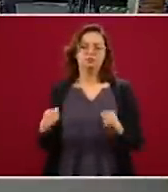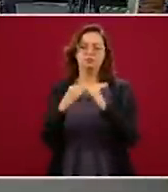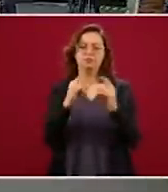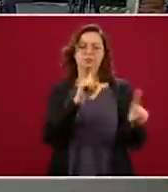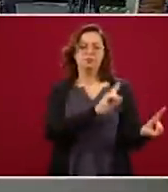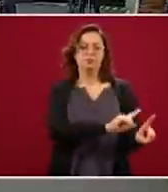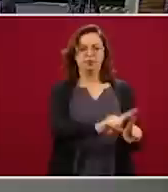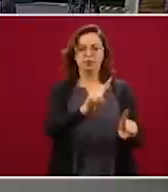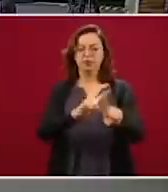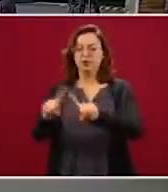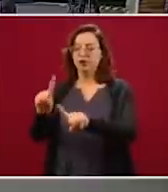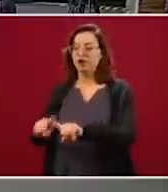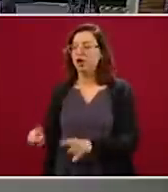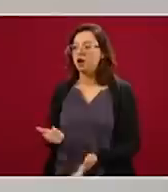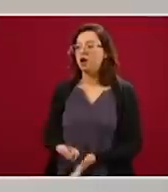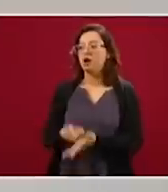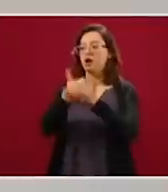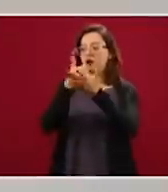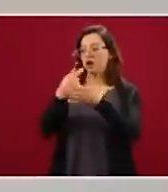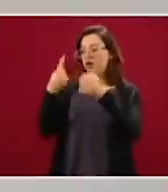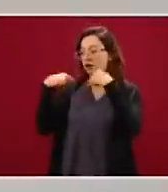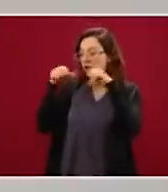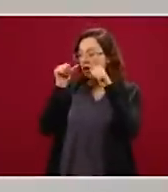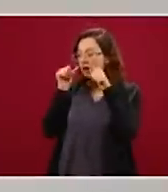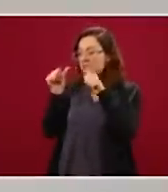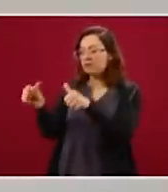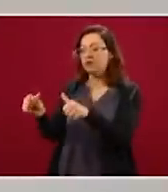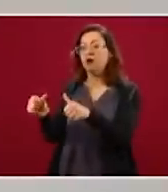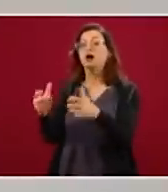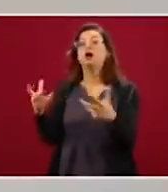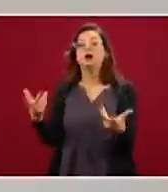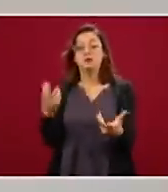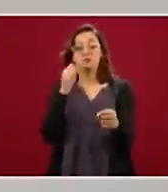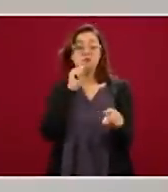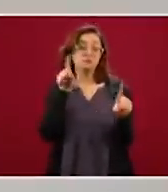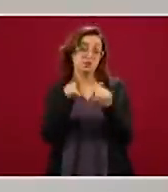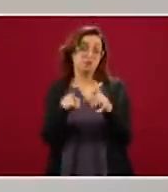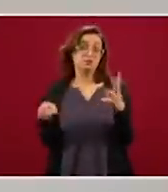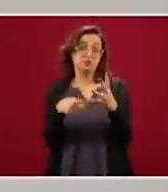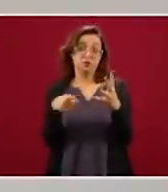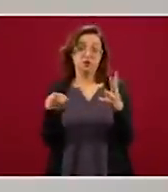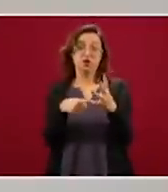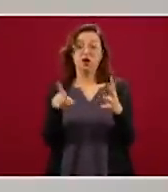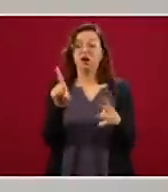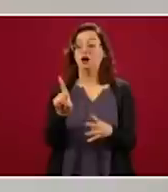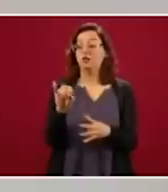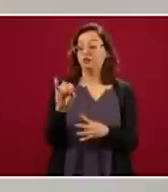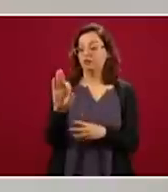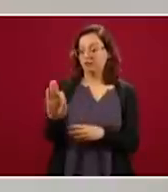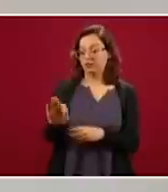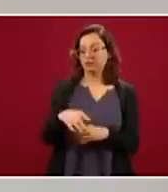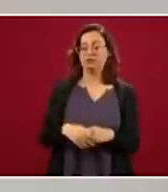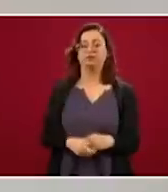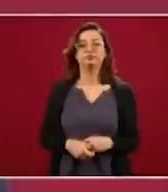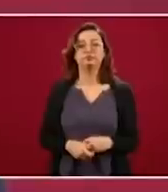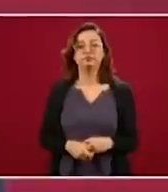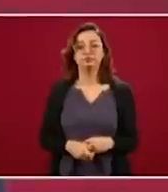esa atención, nos lleva a considerar junto con el DIF, que no hay que olvidarlo, esa atención. Y